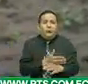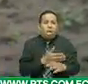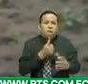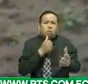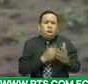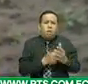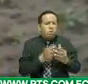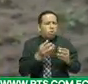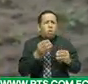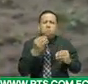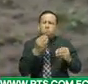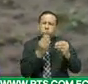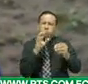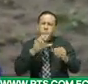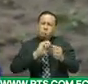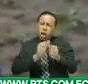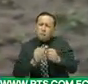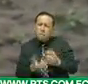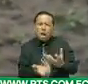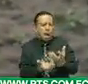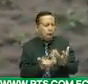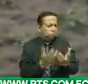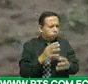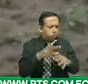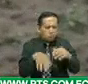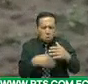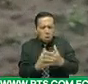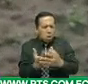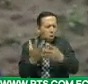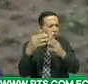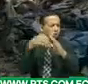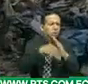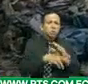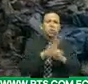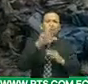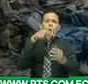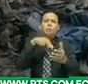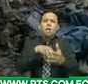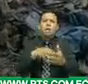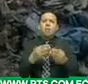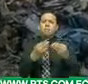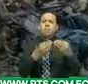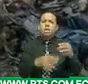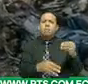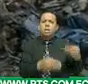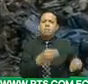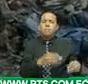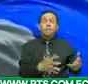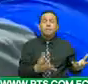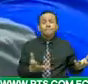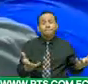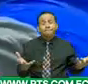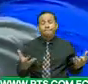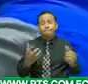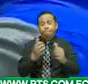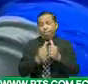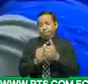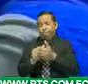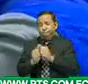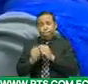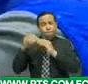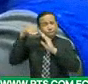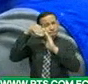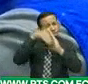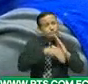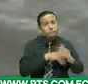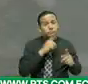al suelo. Ahí tengo invertido como 2,000 y pico. El problema se agudiza. Mientras tanto, las mesas técnicas